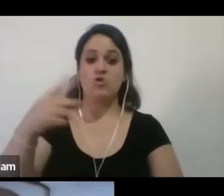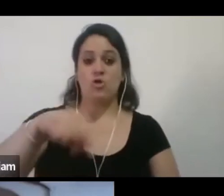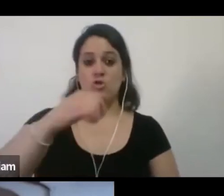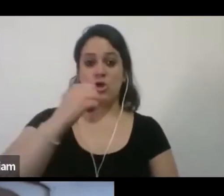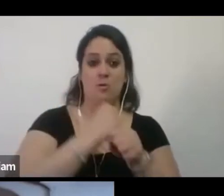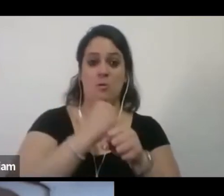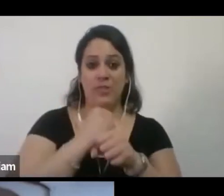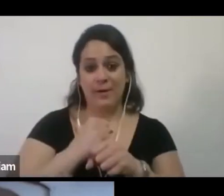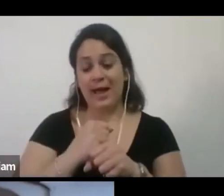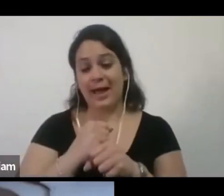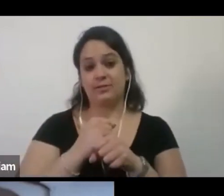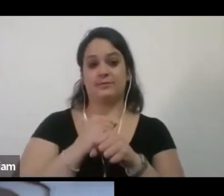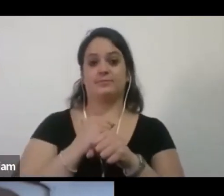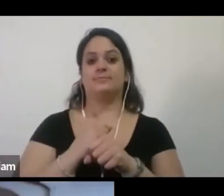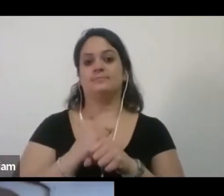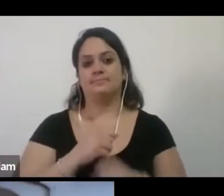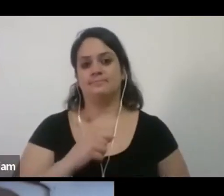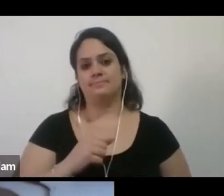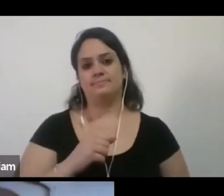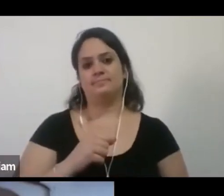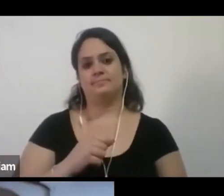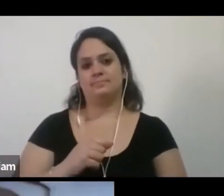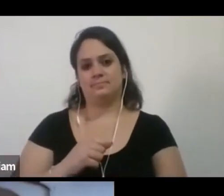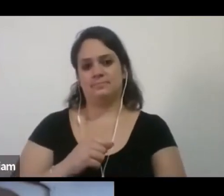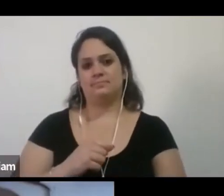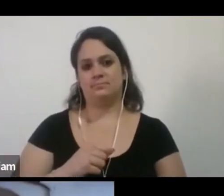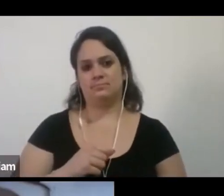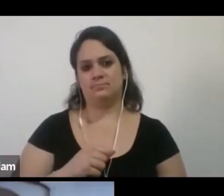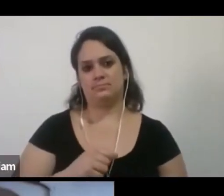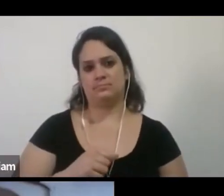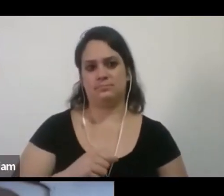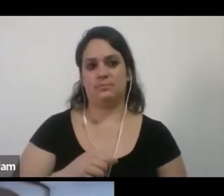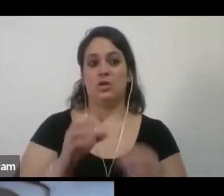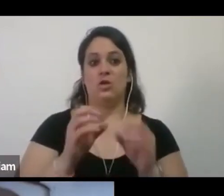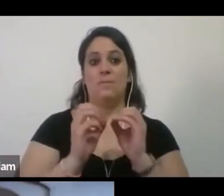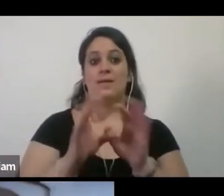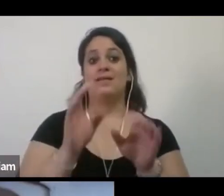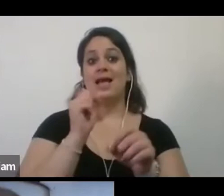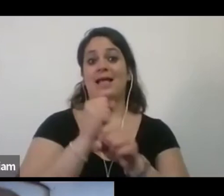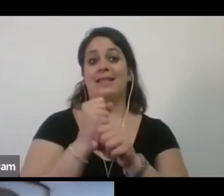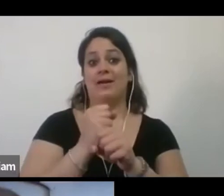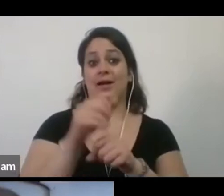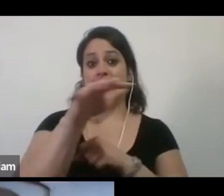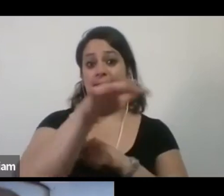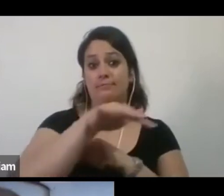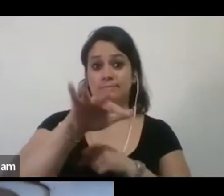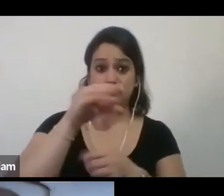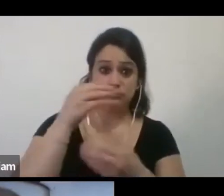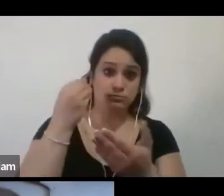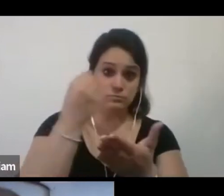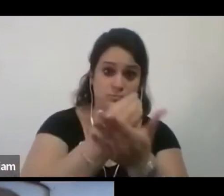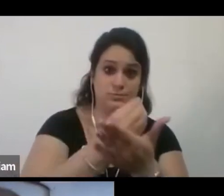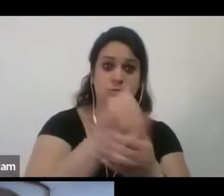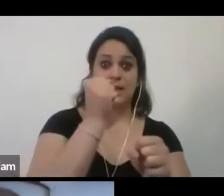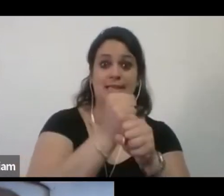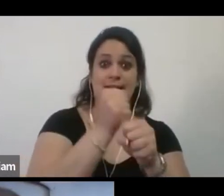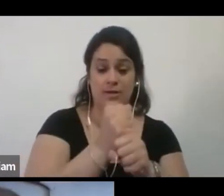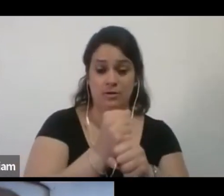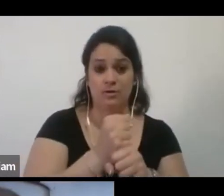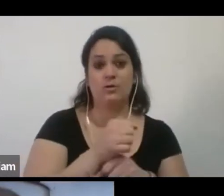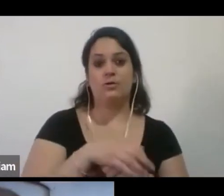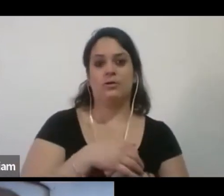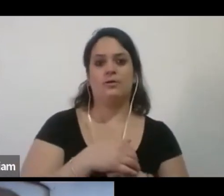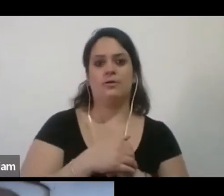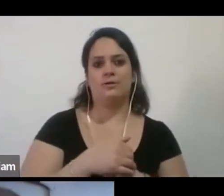que cuando uno entra a trabajar en un lugar, ¿sí? Sobre todo